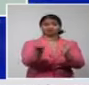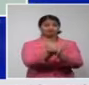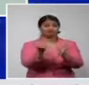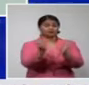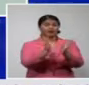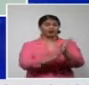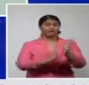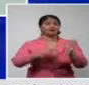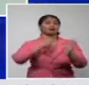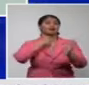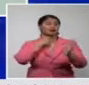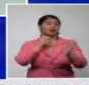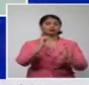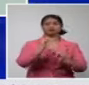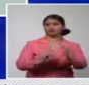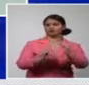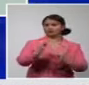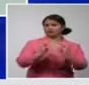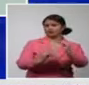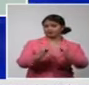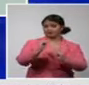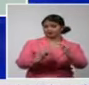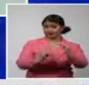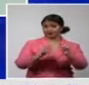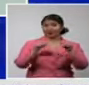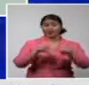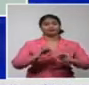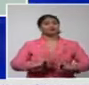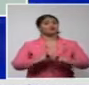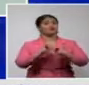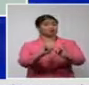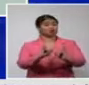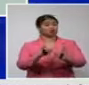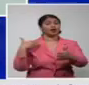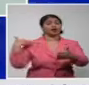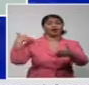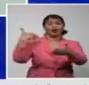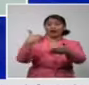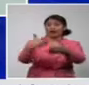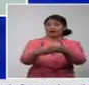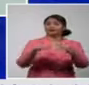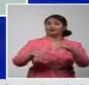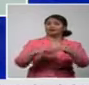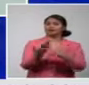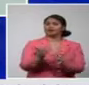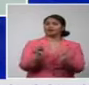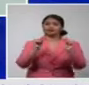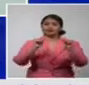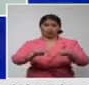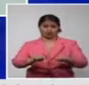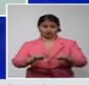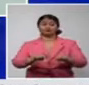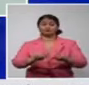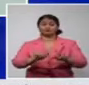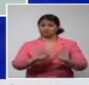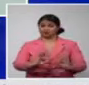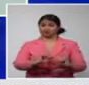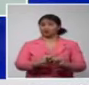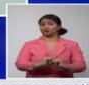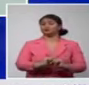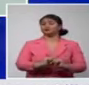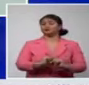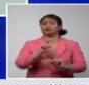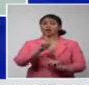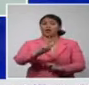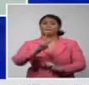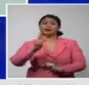Y estamos hablando hasta el día de hoy, estamos hablando hasta en los 22 primeros días de este